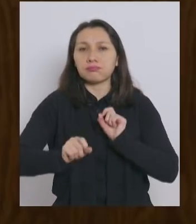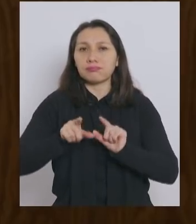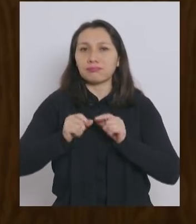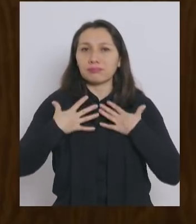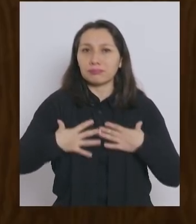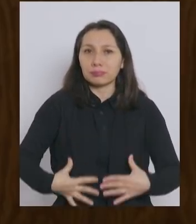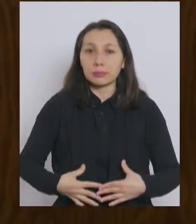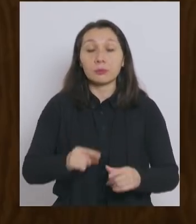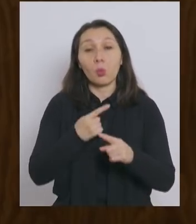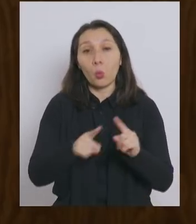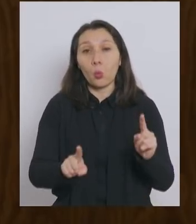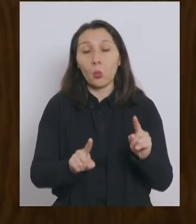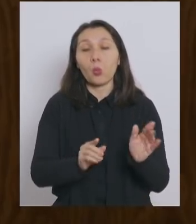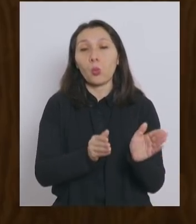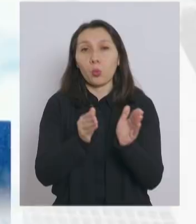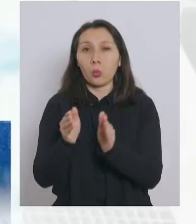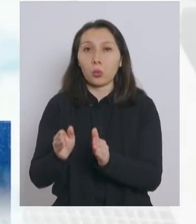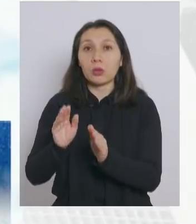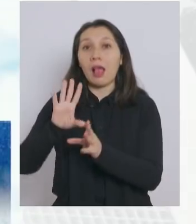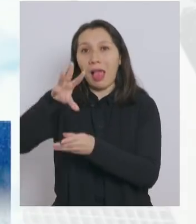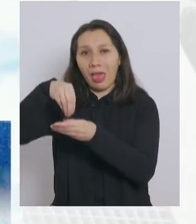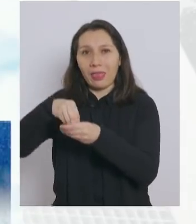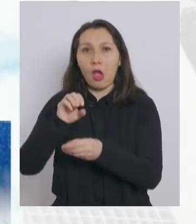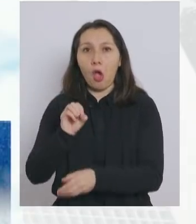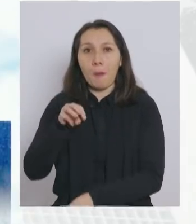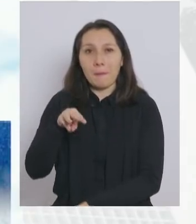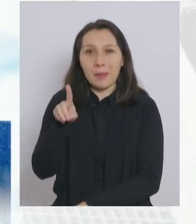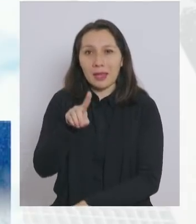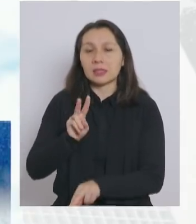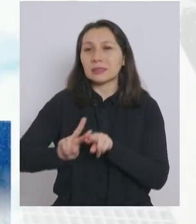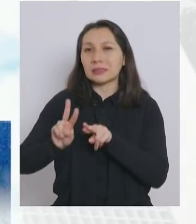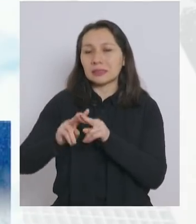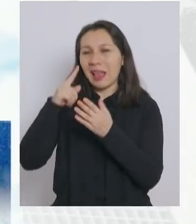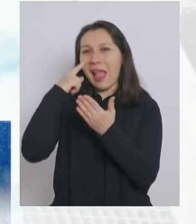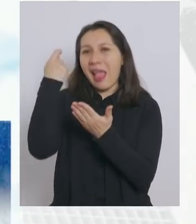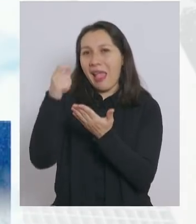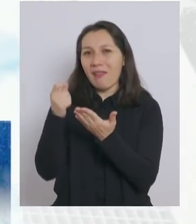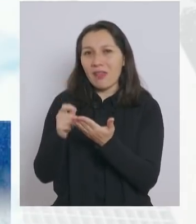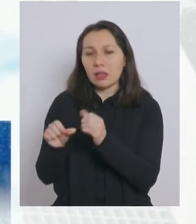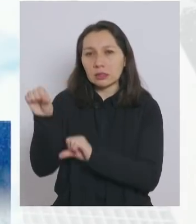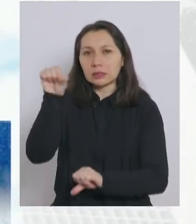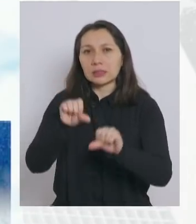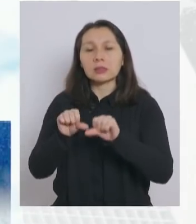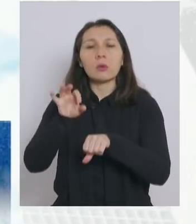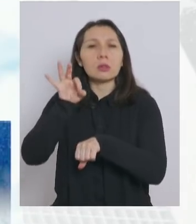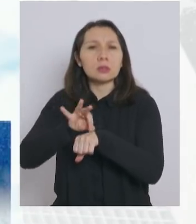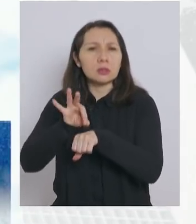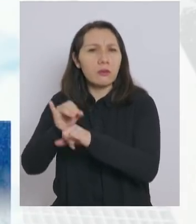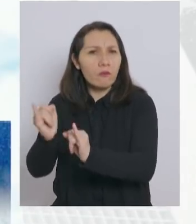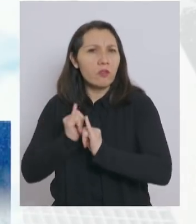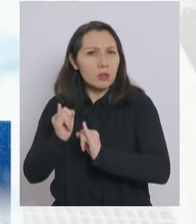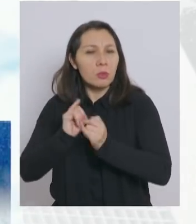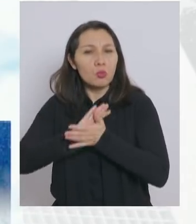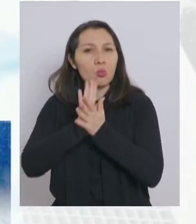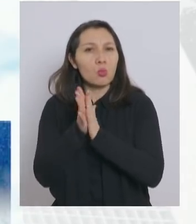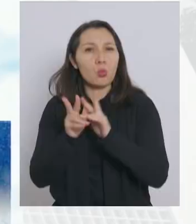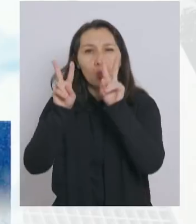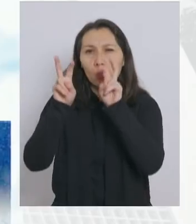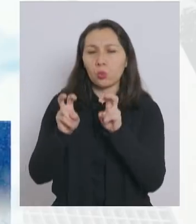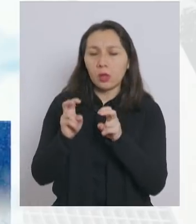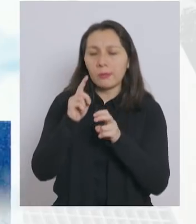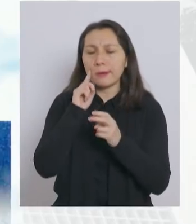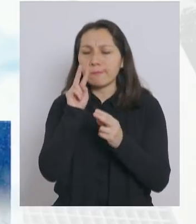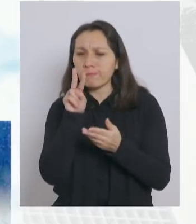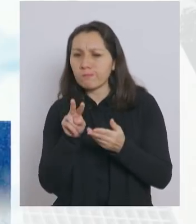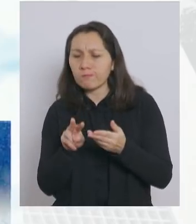Otro grupo dentro del mismo OMS realiza la evaluación científica de los datos clínicos, es decir, todos aquellos